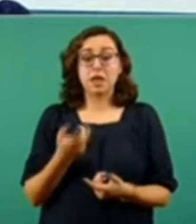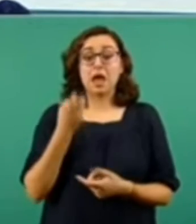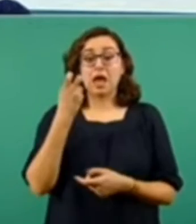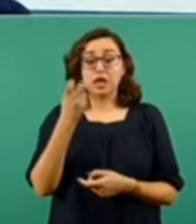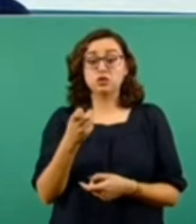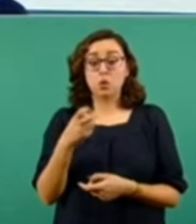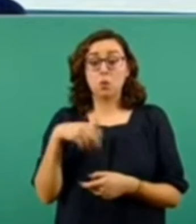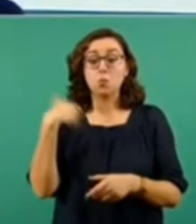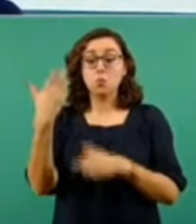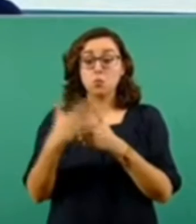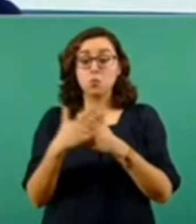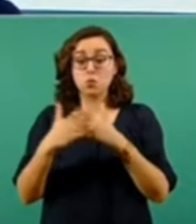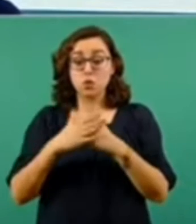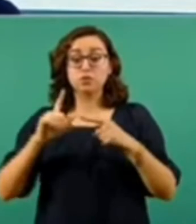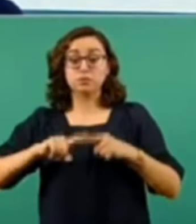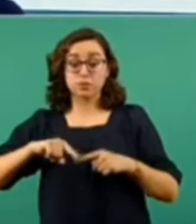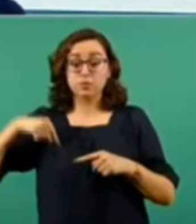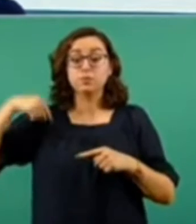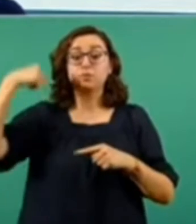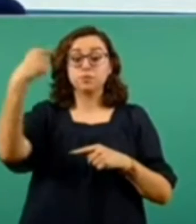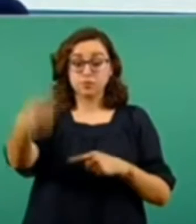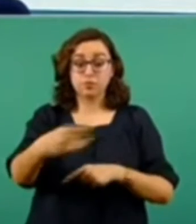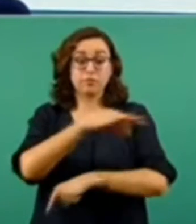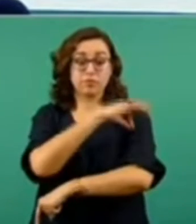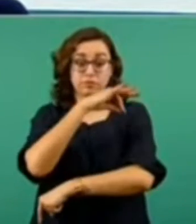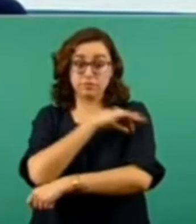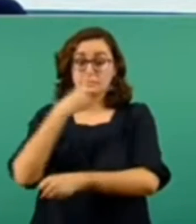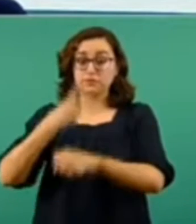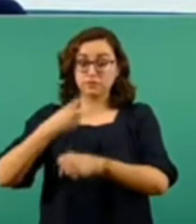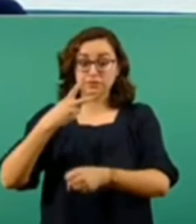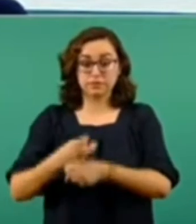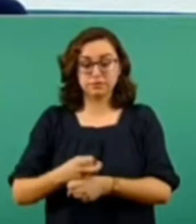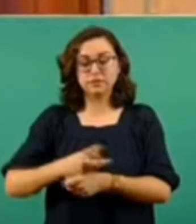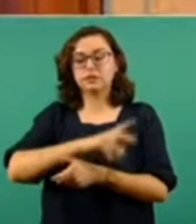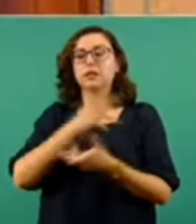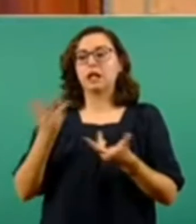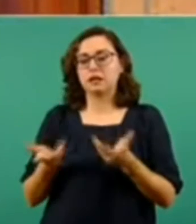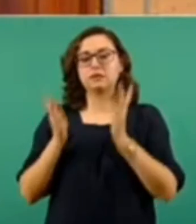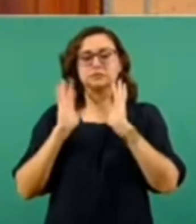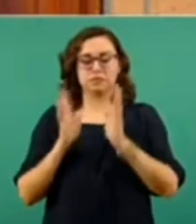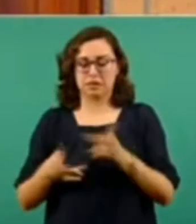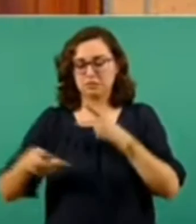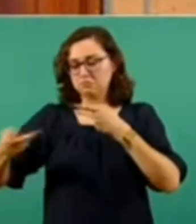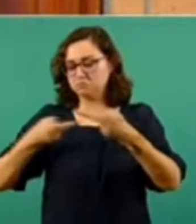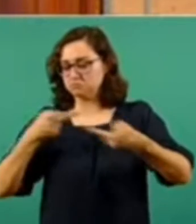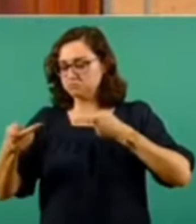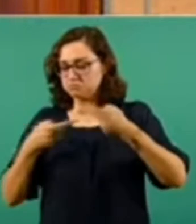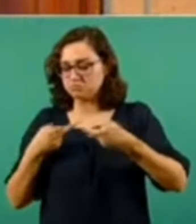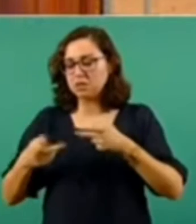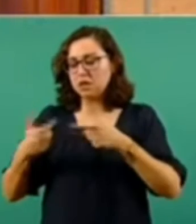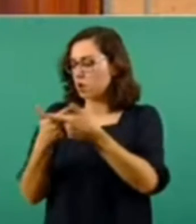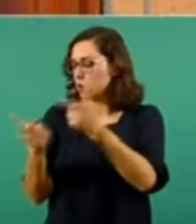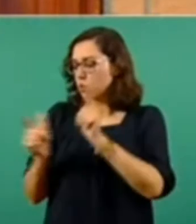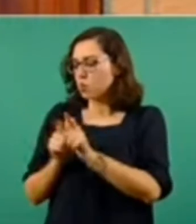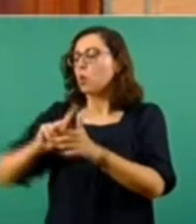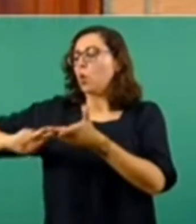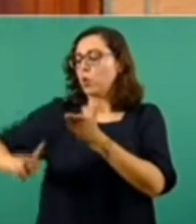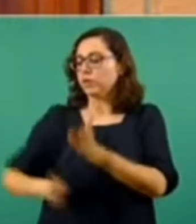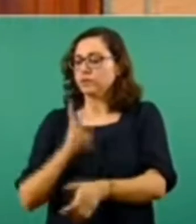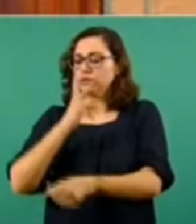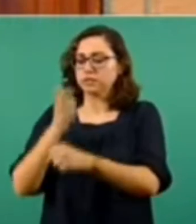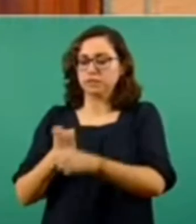ventana de aplicación de segunda dosis se abre, pues entonces inmediatamente lo que ya estaba programado para estos grupos